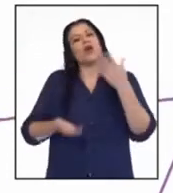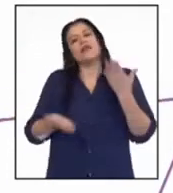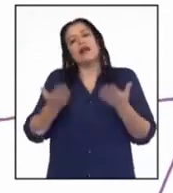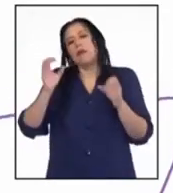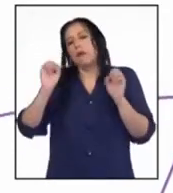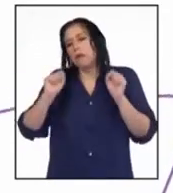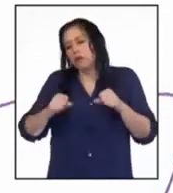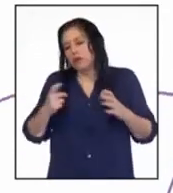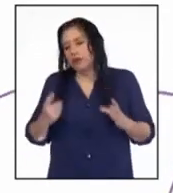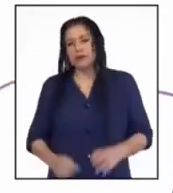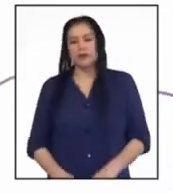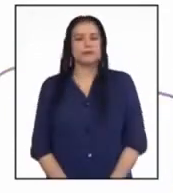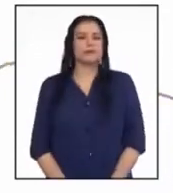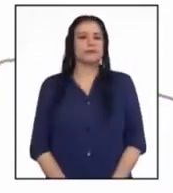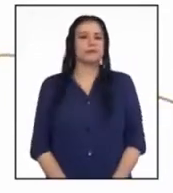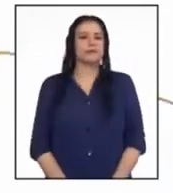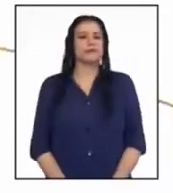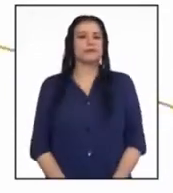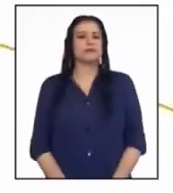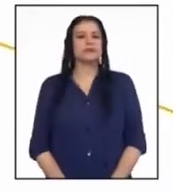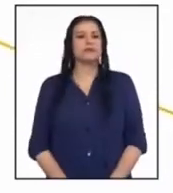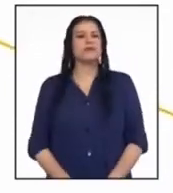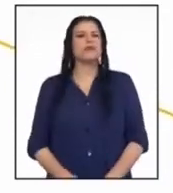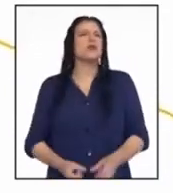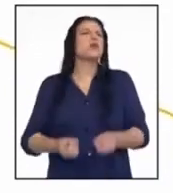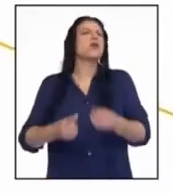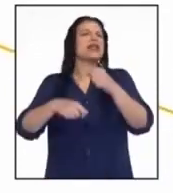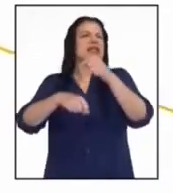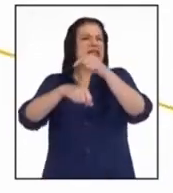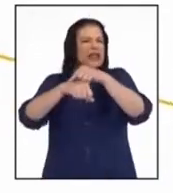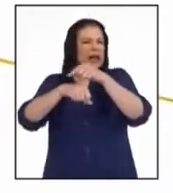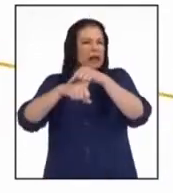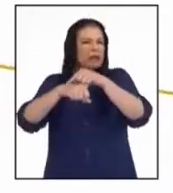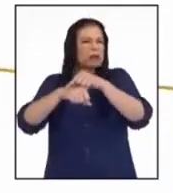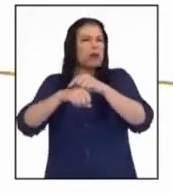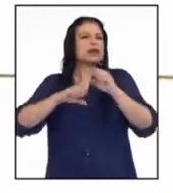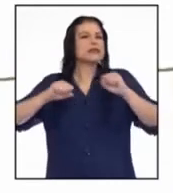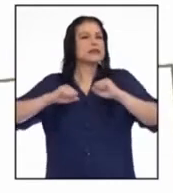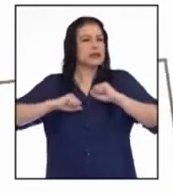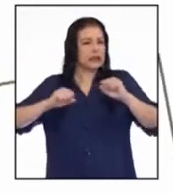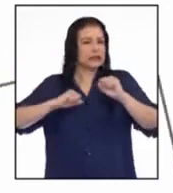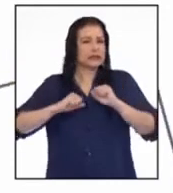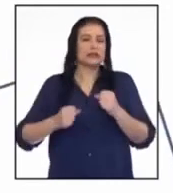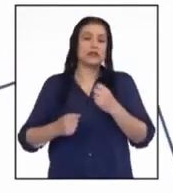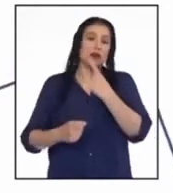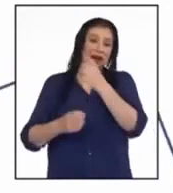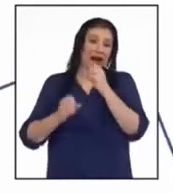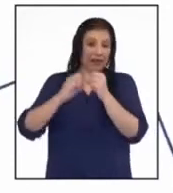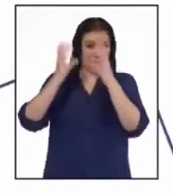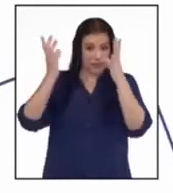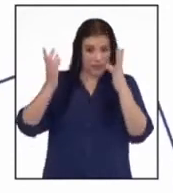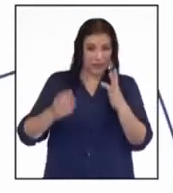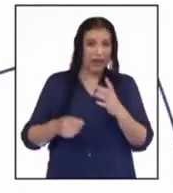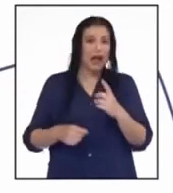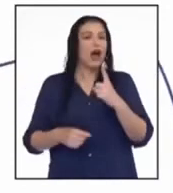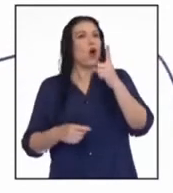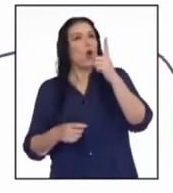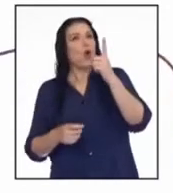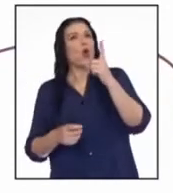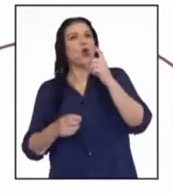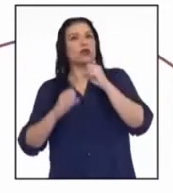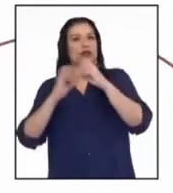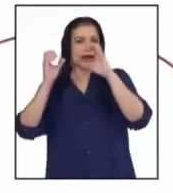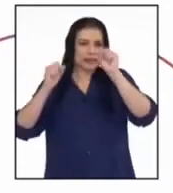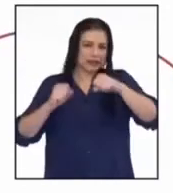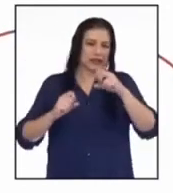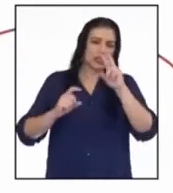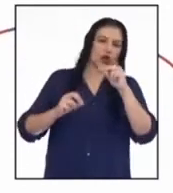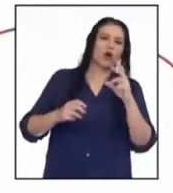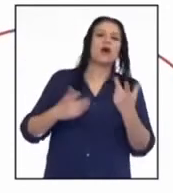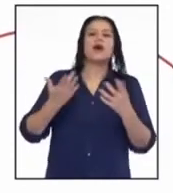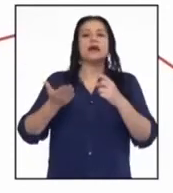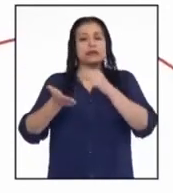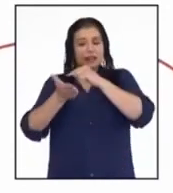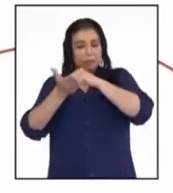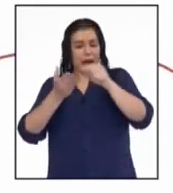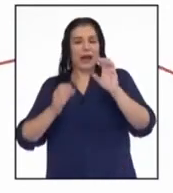posibilidad pudo ser: ¿con qué frecuencia haces ejercicios? ¿Diario, interdiario, semanal o